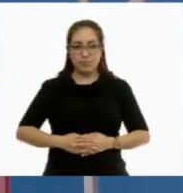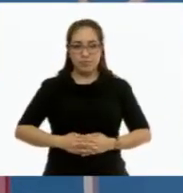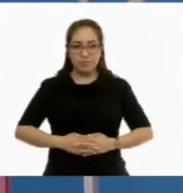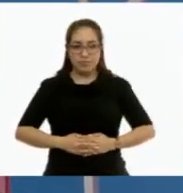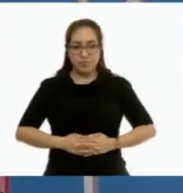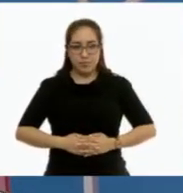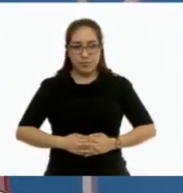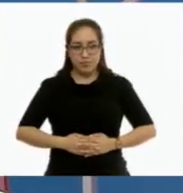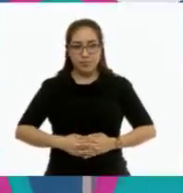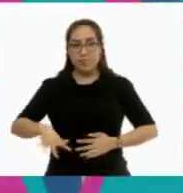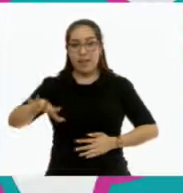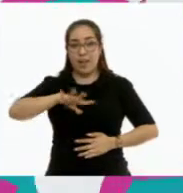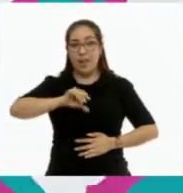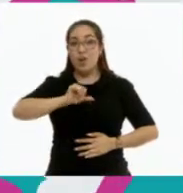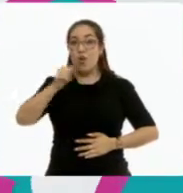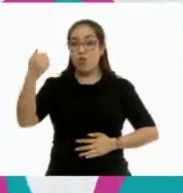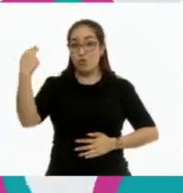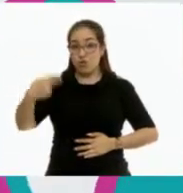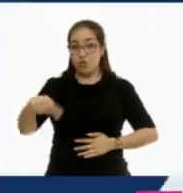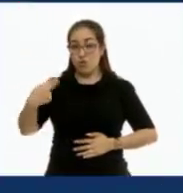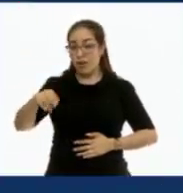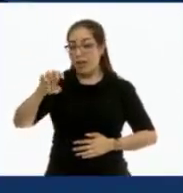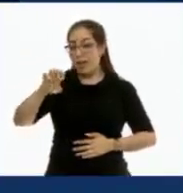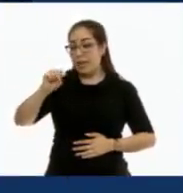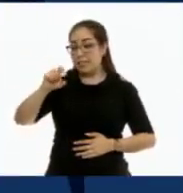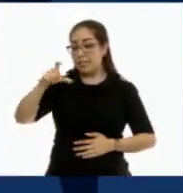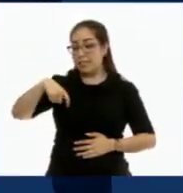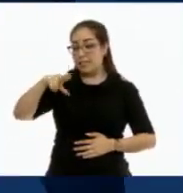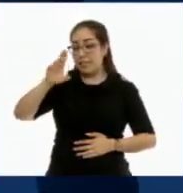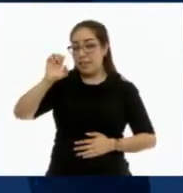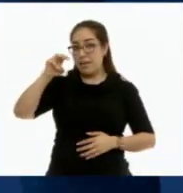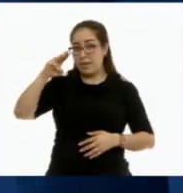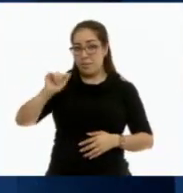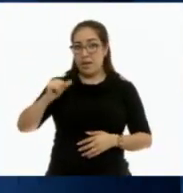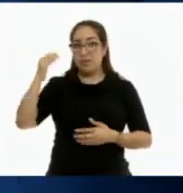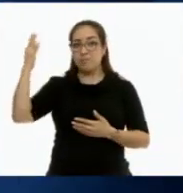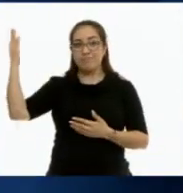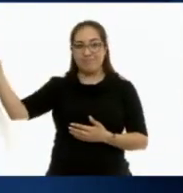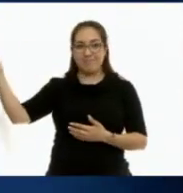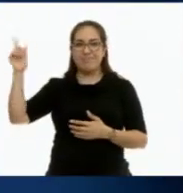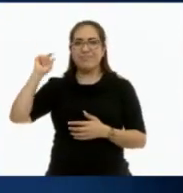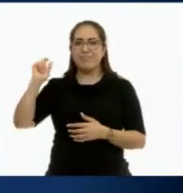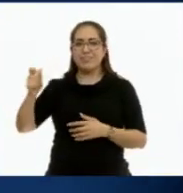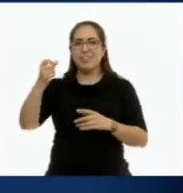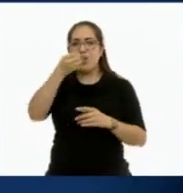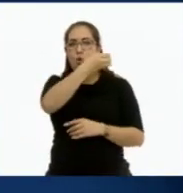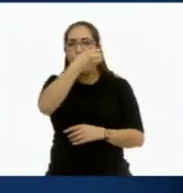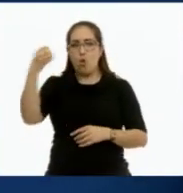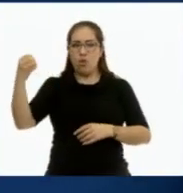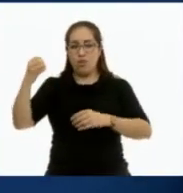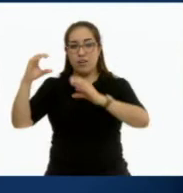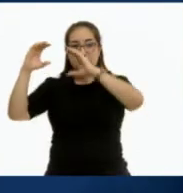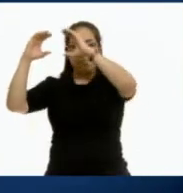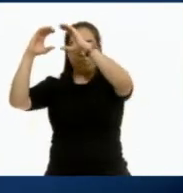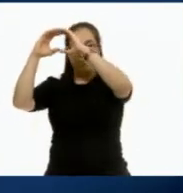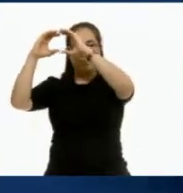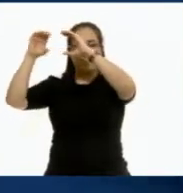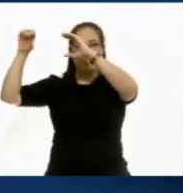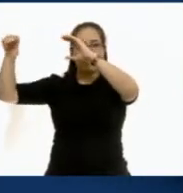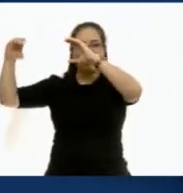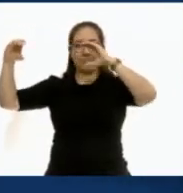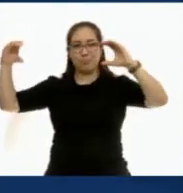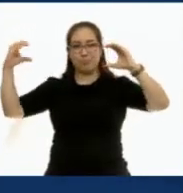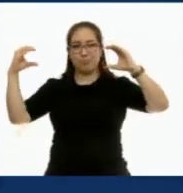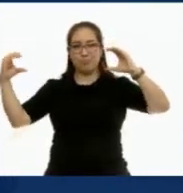Tenemos el esquema. Muy bien. El esquema también es un organizador gráfico donde nosotros vamos a poder